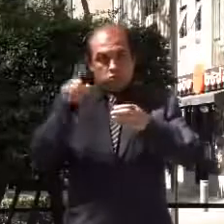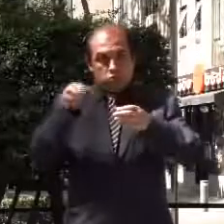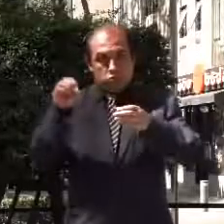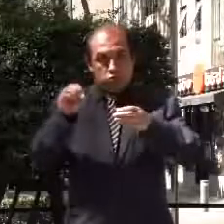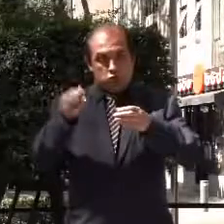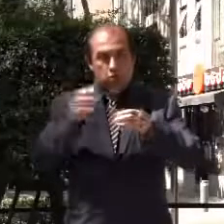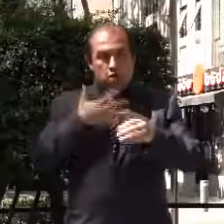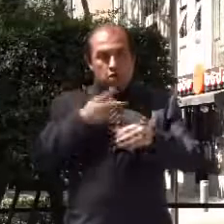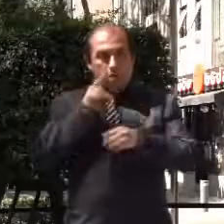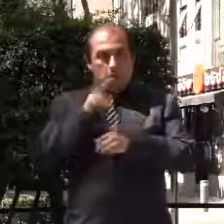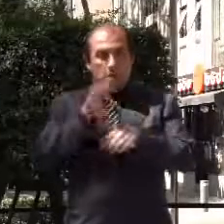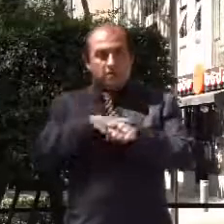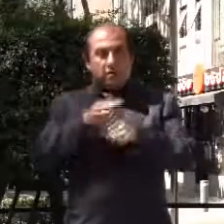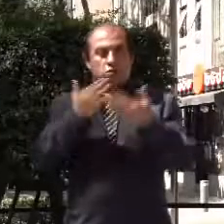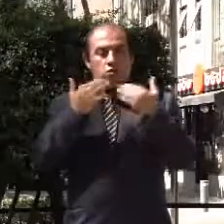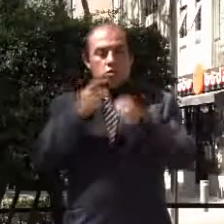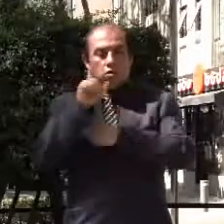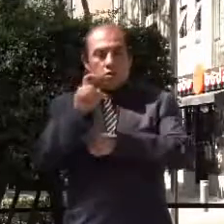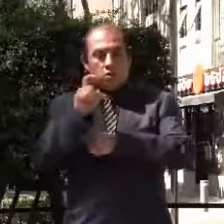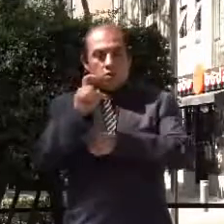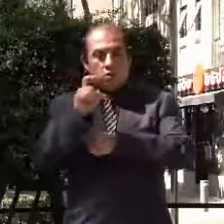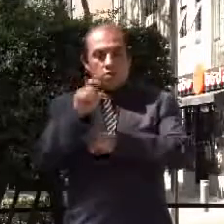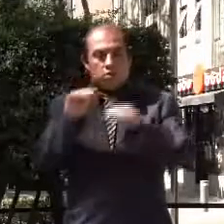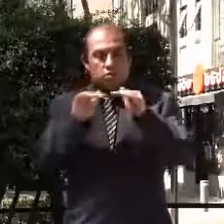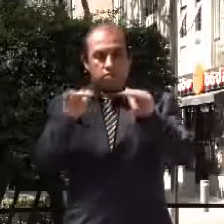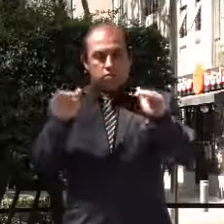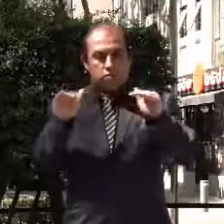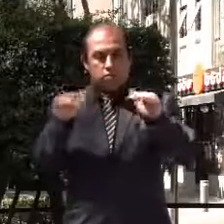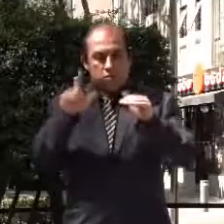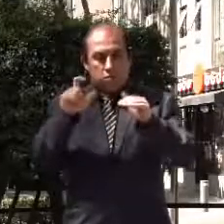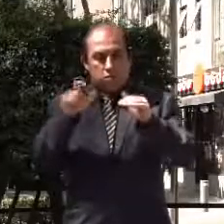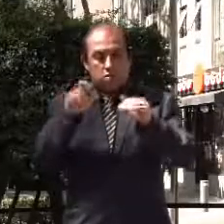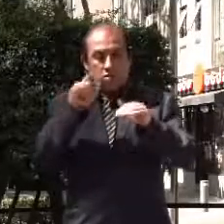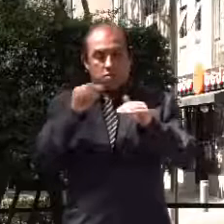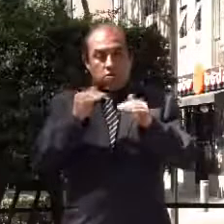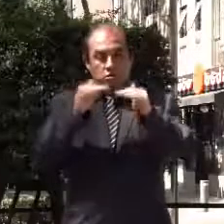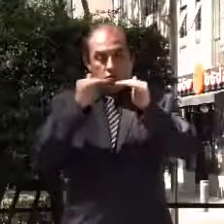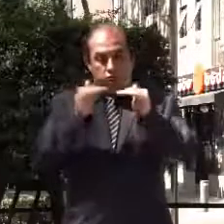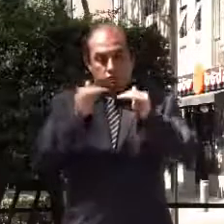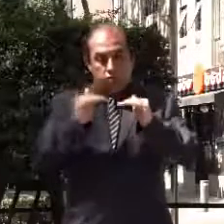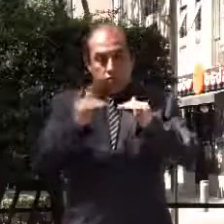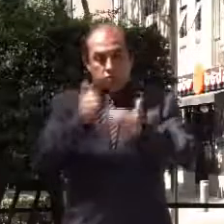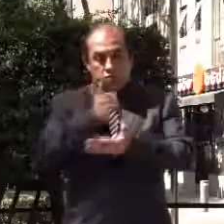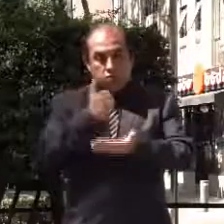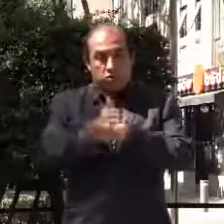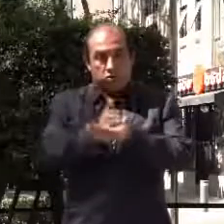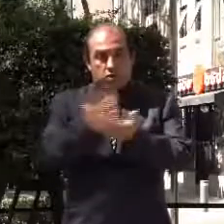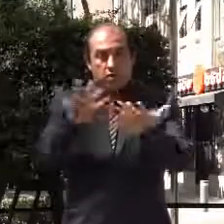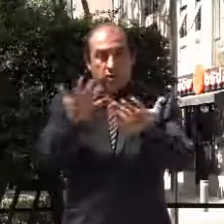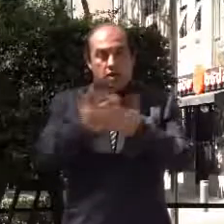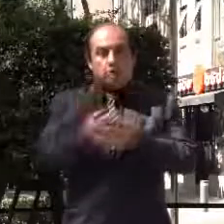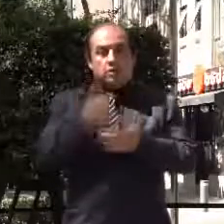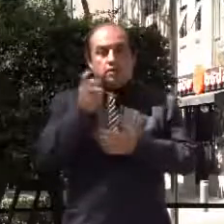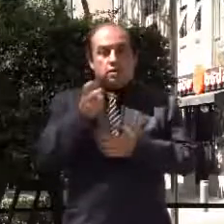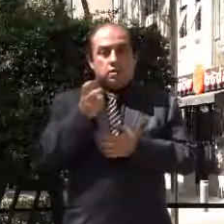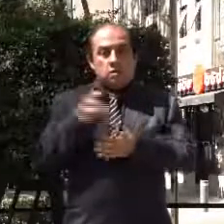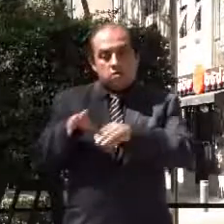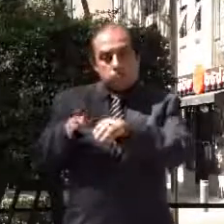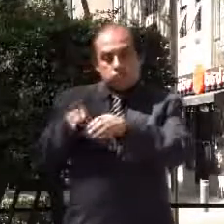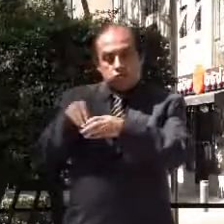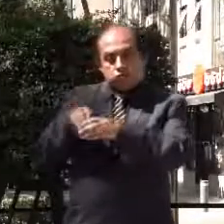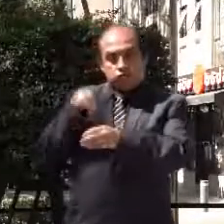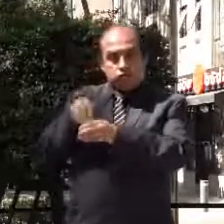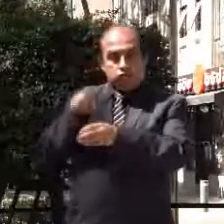con que no vaya a haber agua en el acuífero, con el hundimiento de la ciudad que provoca la sobreexplotación.